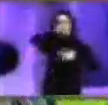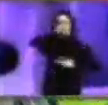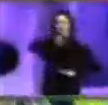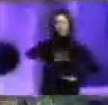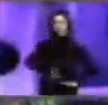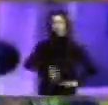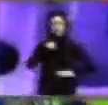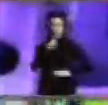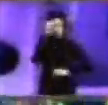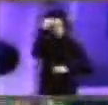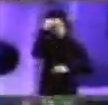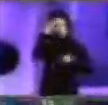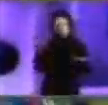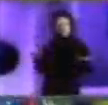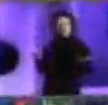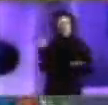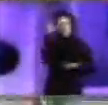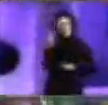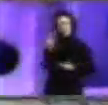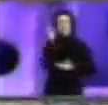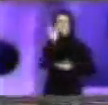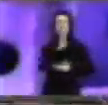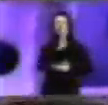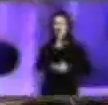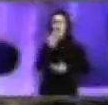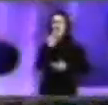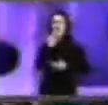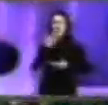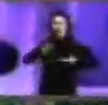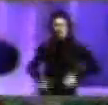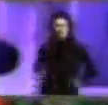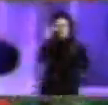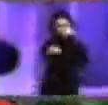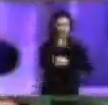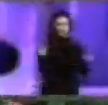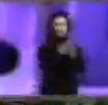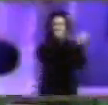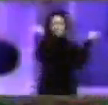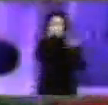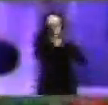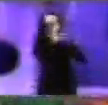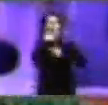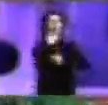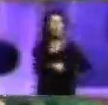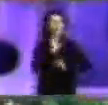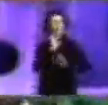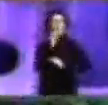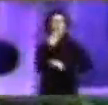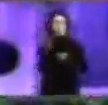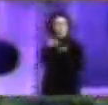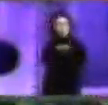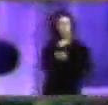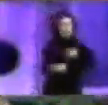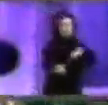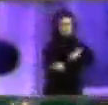me digo, ¿cómo puede levantarse madre de tantos niños que no están entre sus brazos, que no sienten ya su grito?